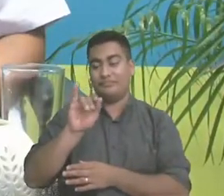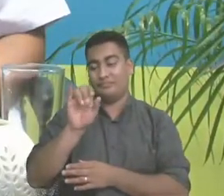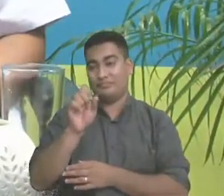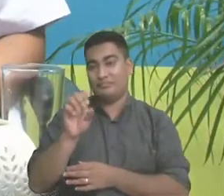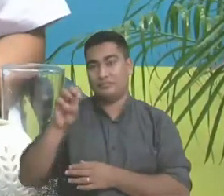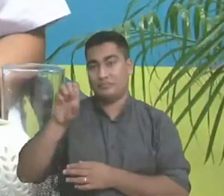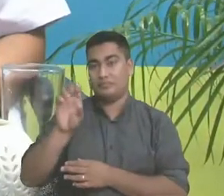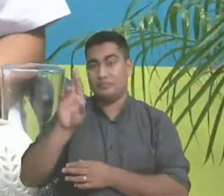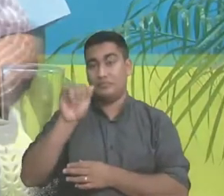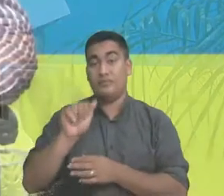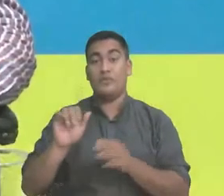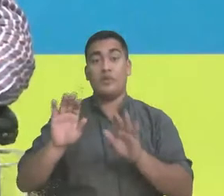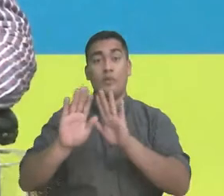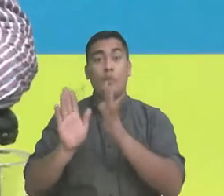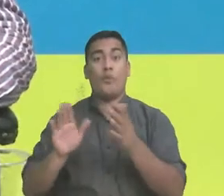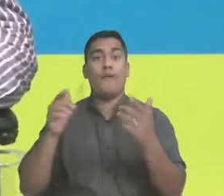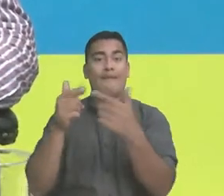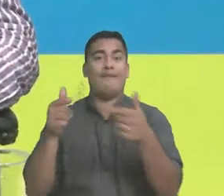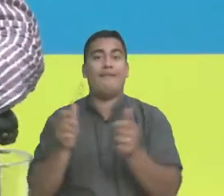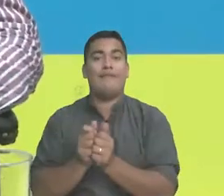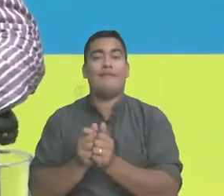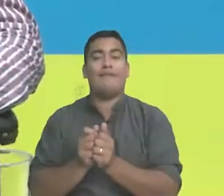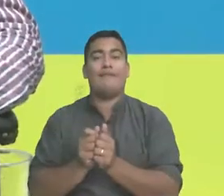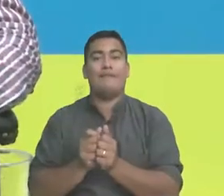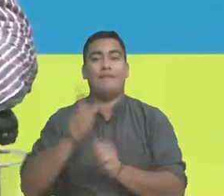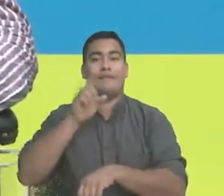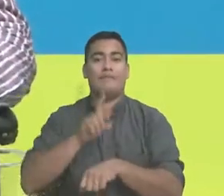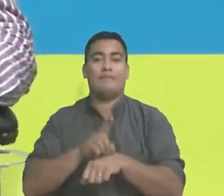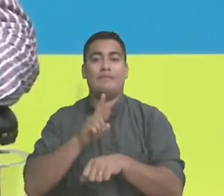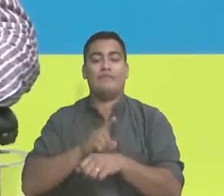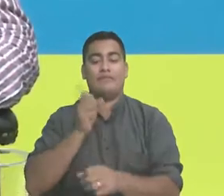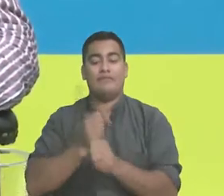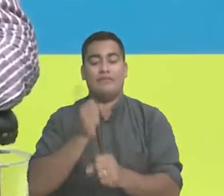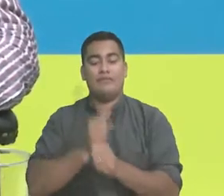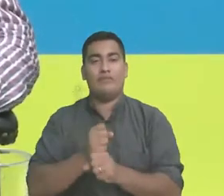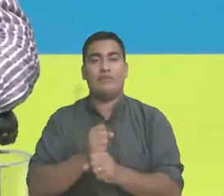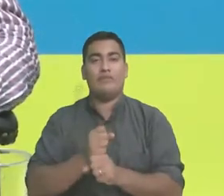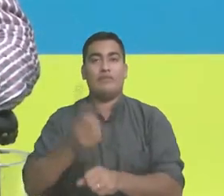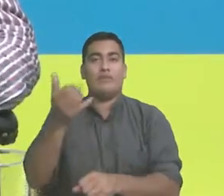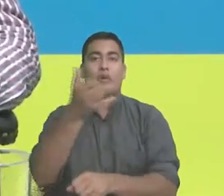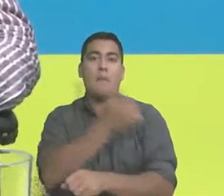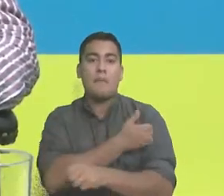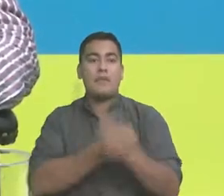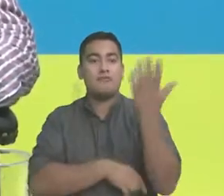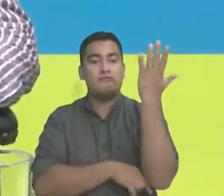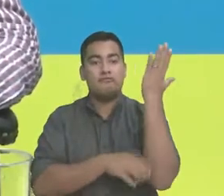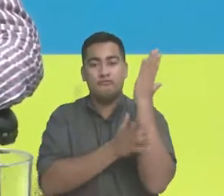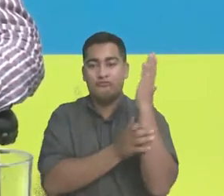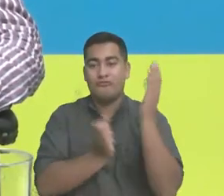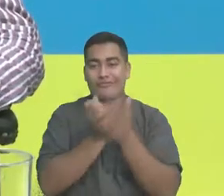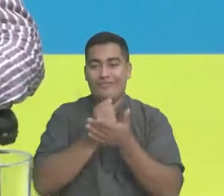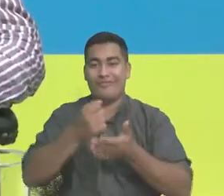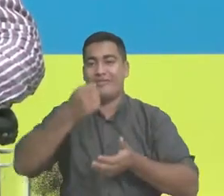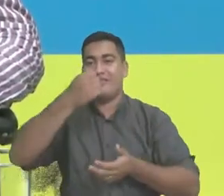de médico, el equipo de licenciadas que trabajan en la Clínica de Medicina Natural y Terapias